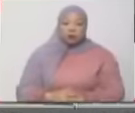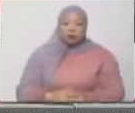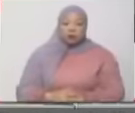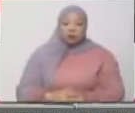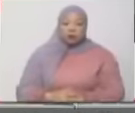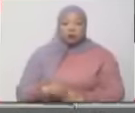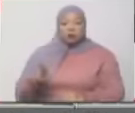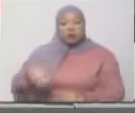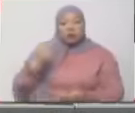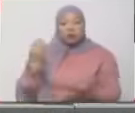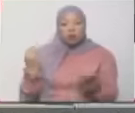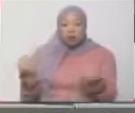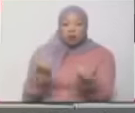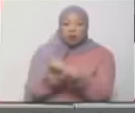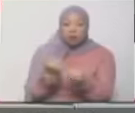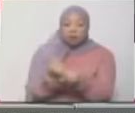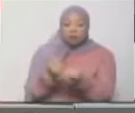Ustedes mismos.